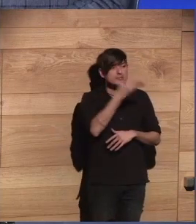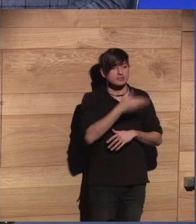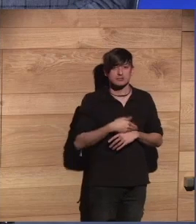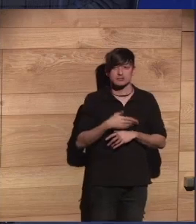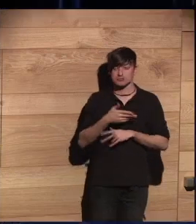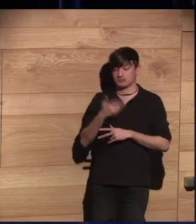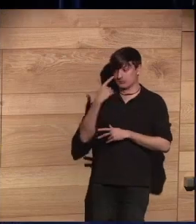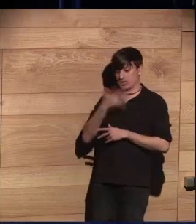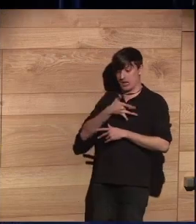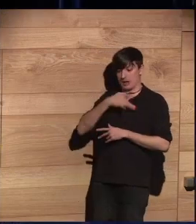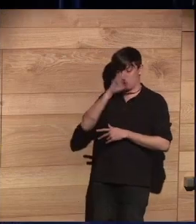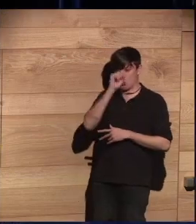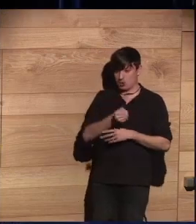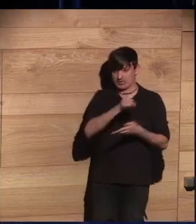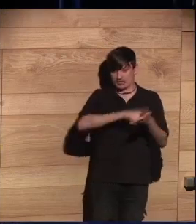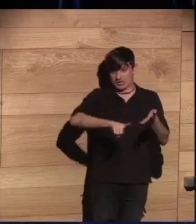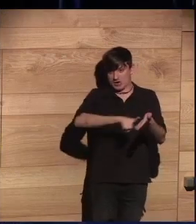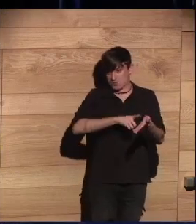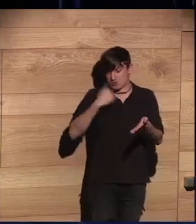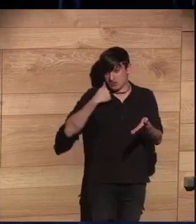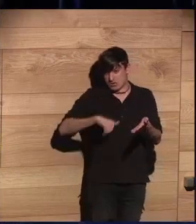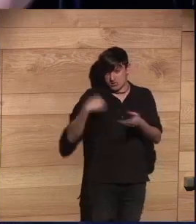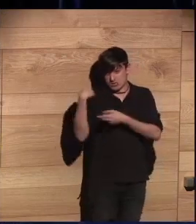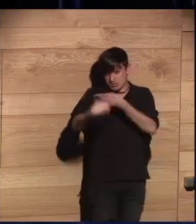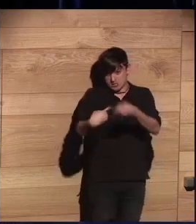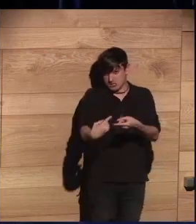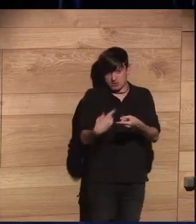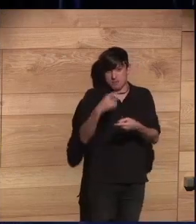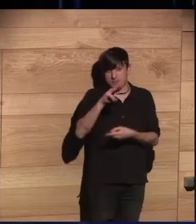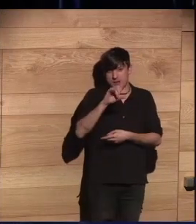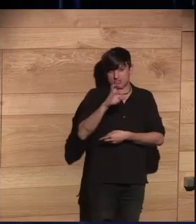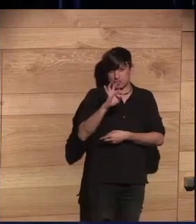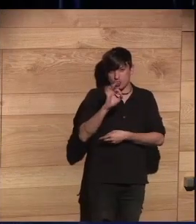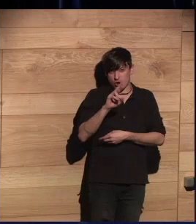Amor Brujo, que es una gitanería, esto ya atrae mucho, tiene esa Pastora Imperio.